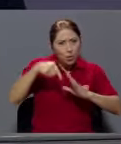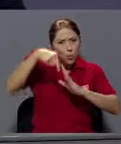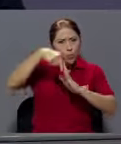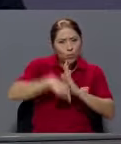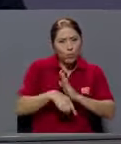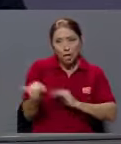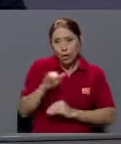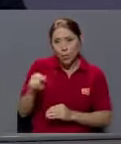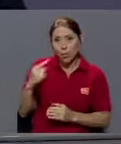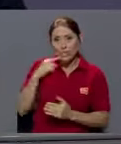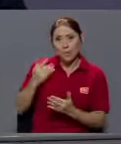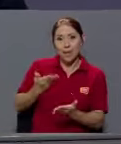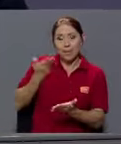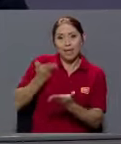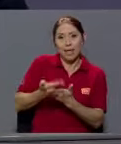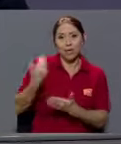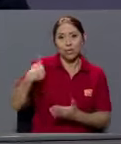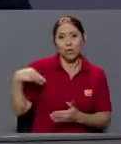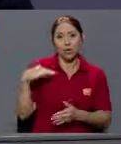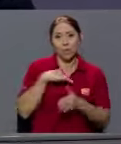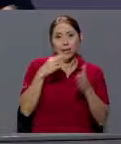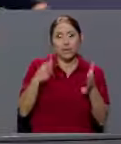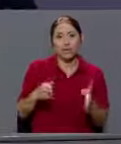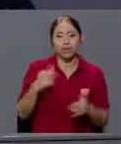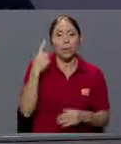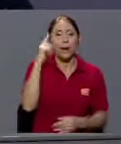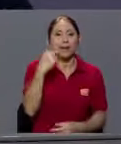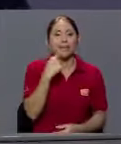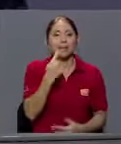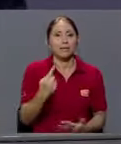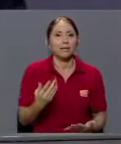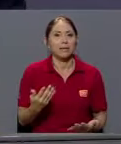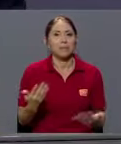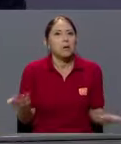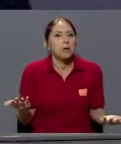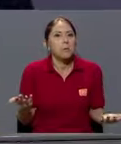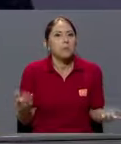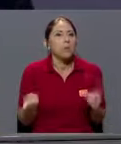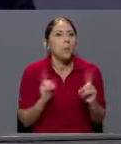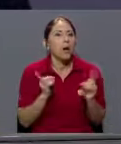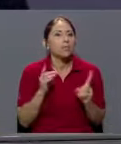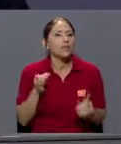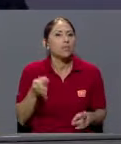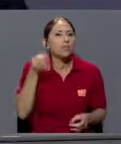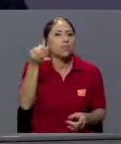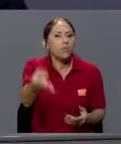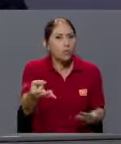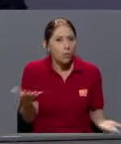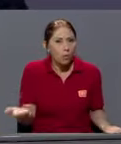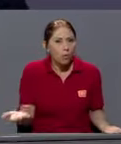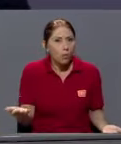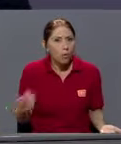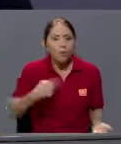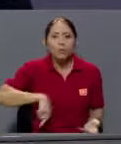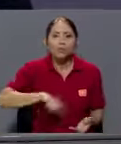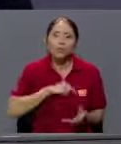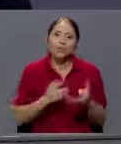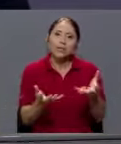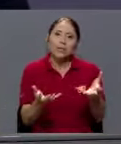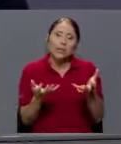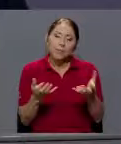está planteando el señor ministro, para decir, bueno, ¿cuál es el futuro?